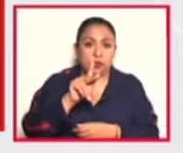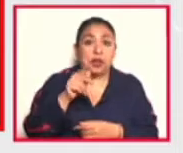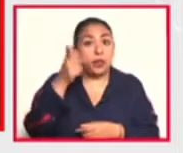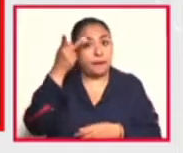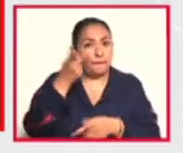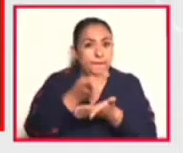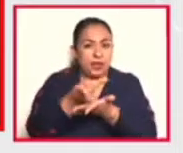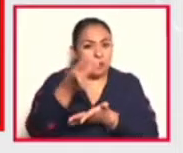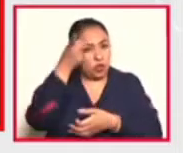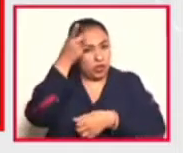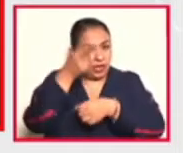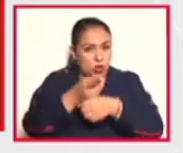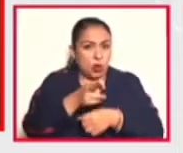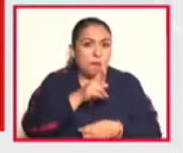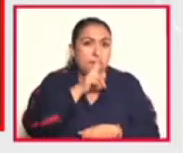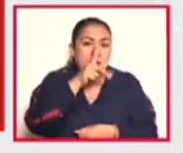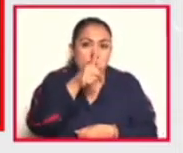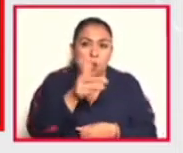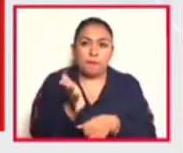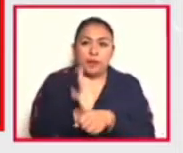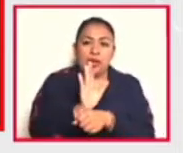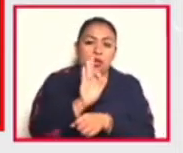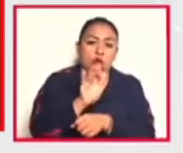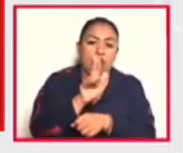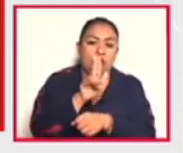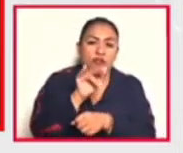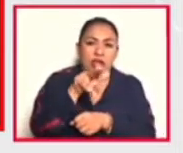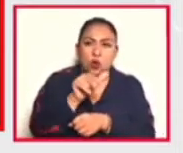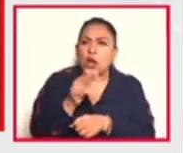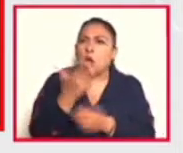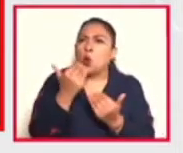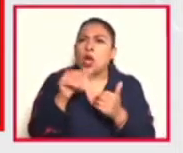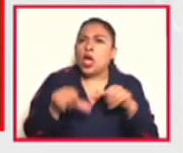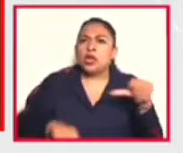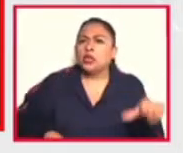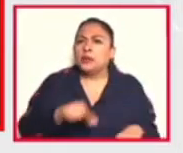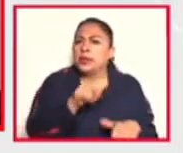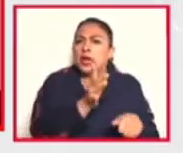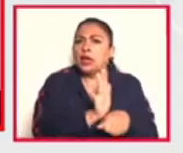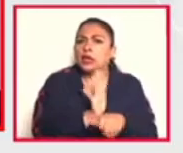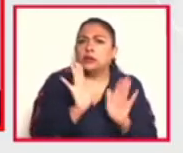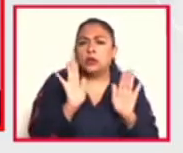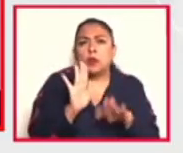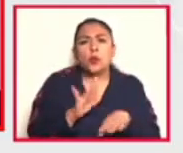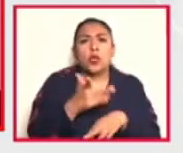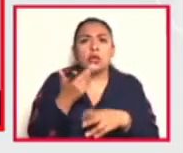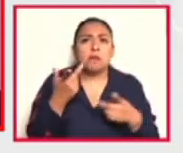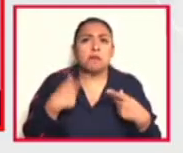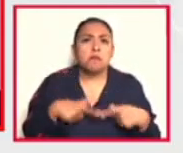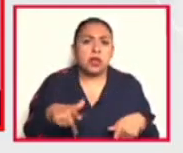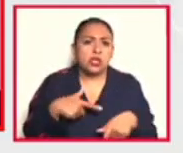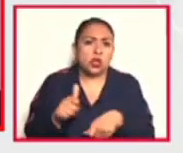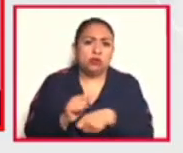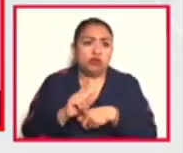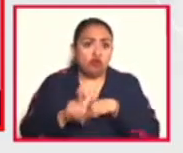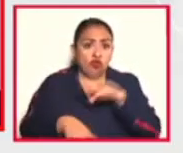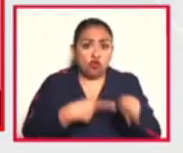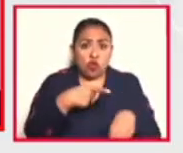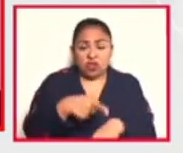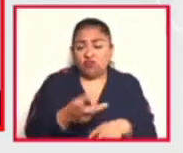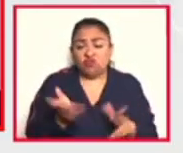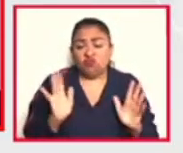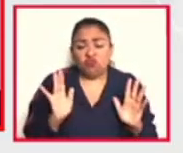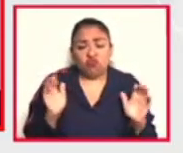película Fauna. Dicho sea de paso, no hubo actividades con esta película porque el elenco no se dio cita en este encuentro